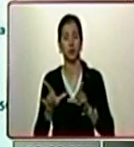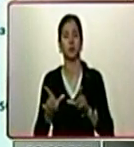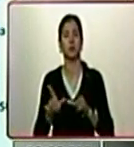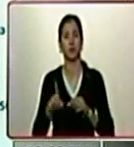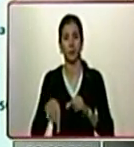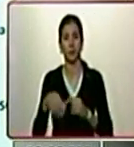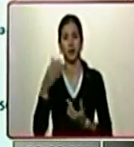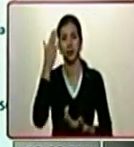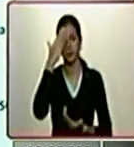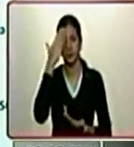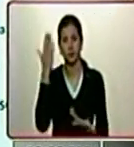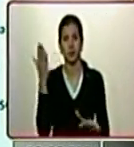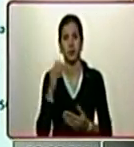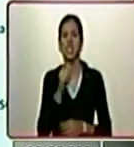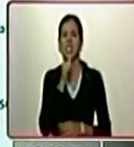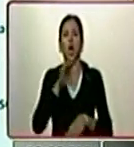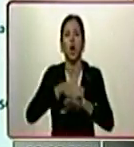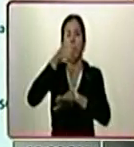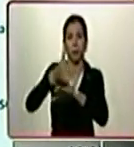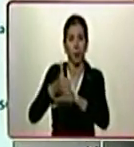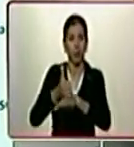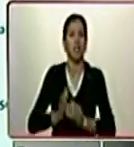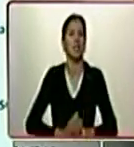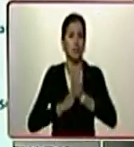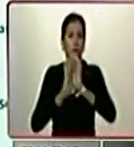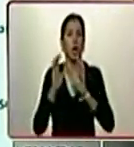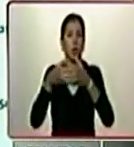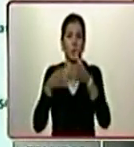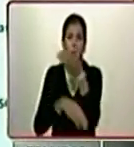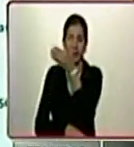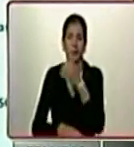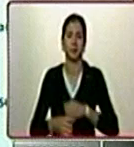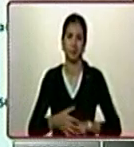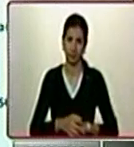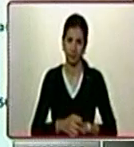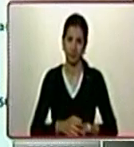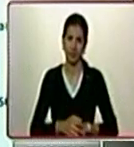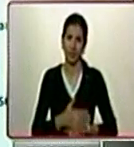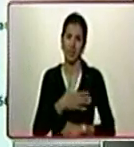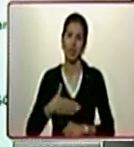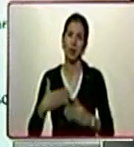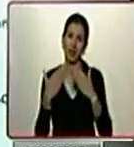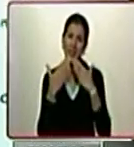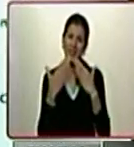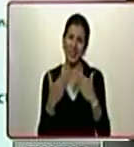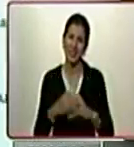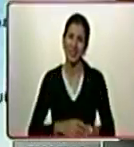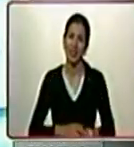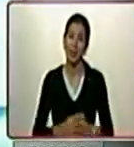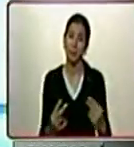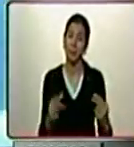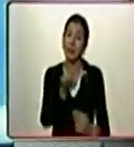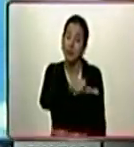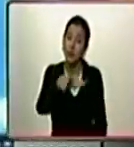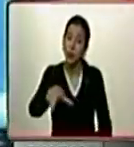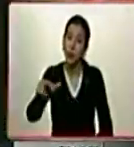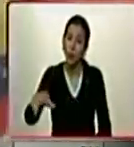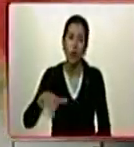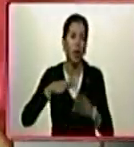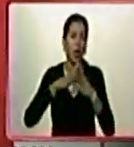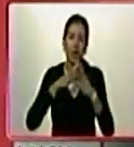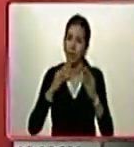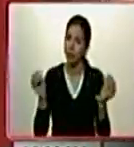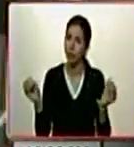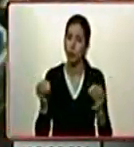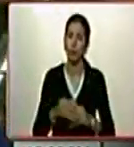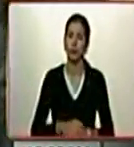ubicados sus actores. Yo con esto quiero agradecer, ¿verdad?, a todas las personas y a todos